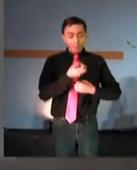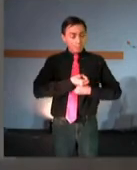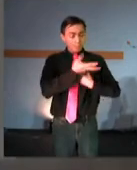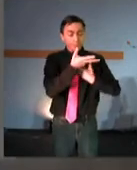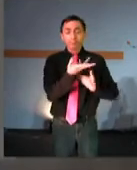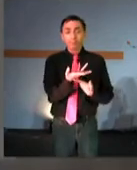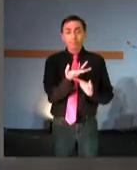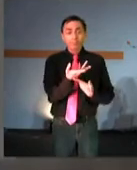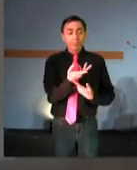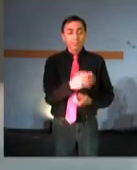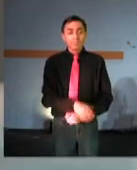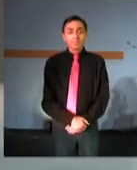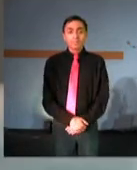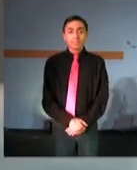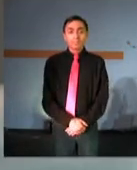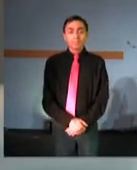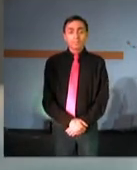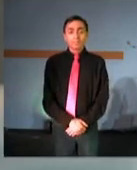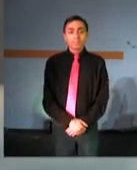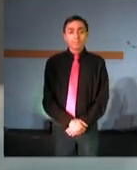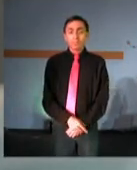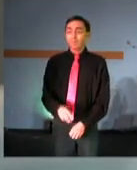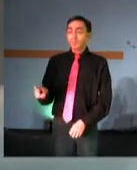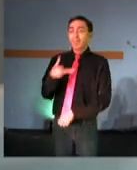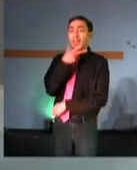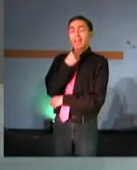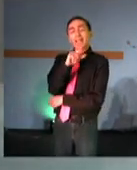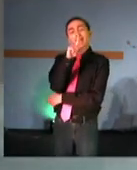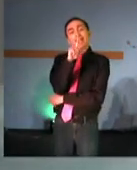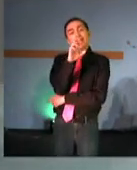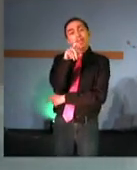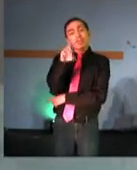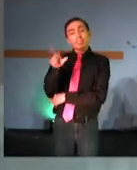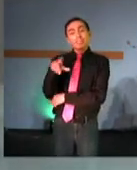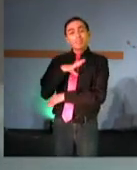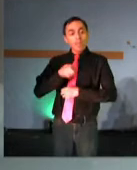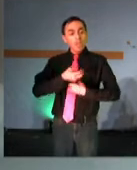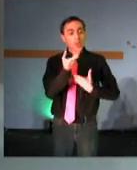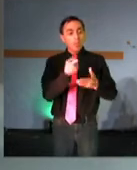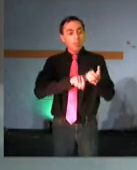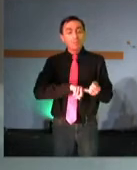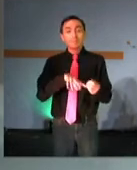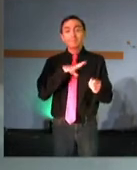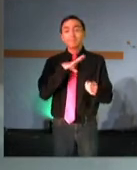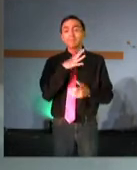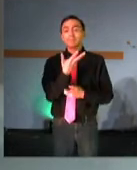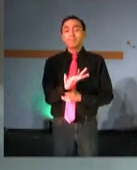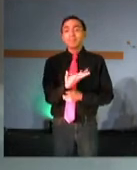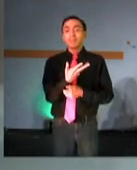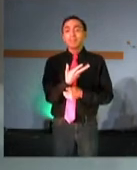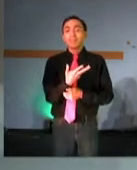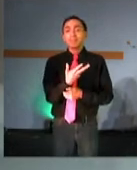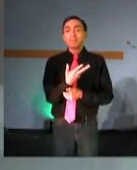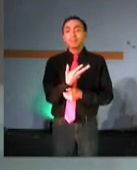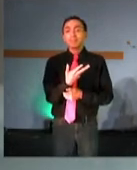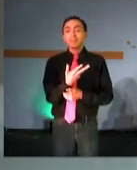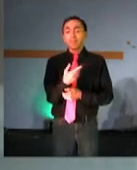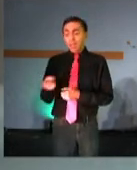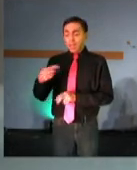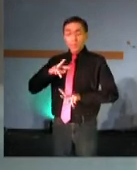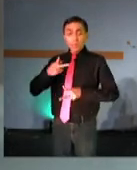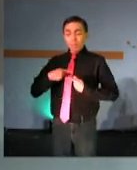ustedes. Decía Leonel Rugama, uno de ellos, en un poema, hablaba de los que no dijeron que iban a